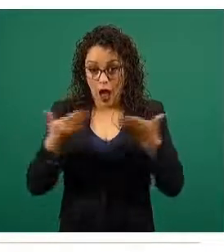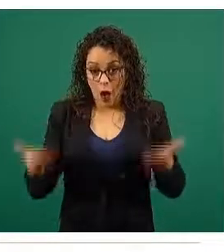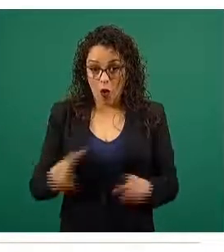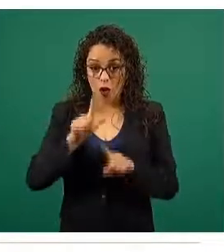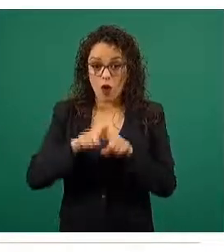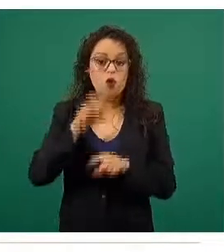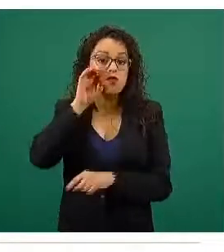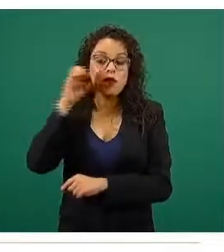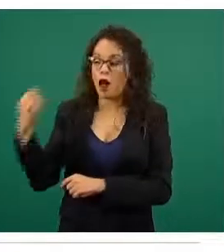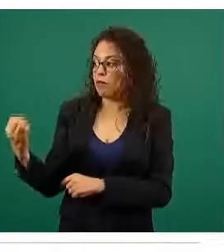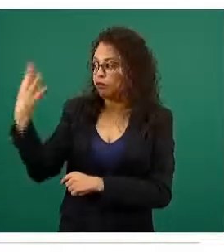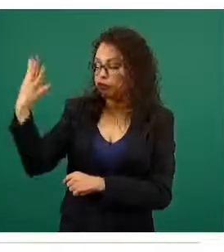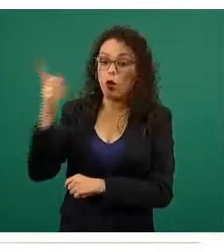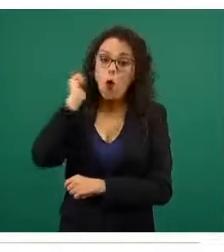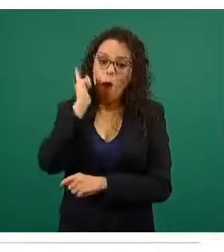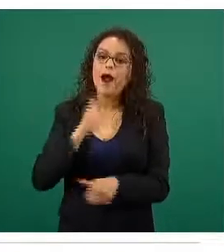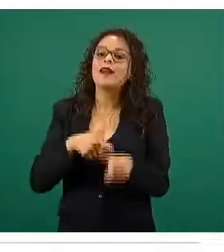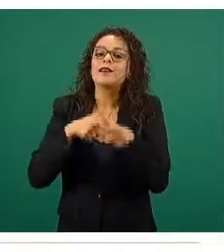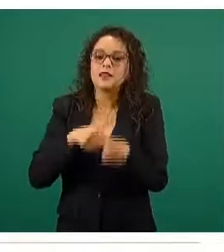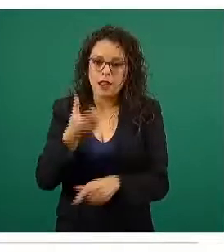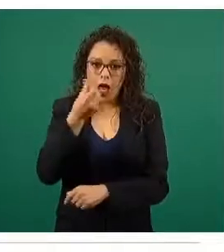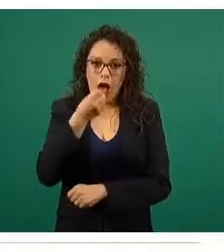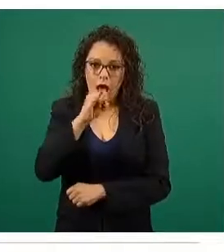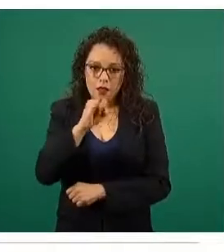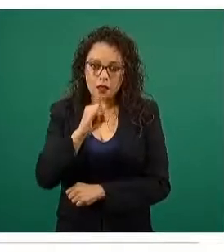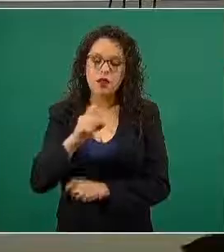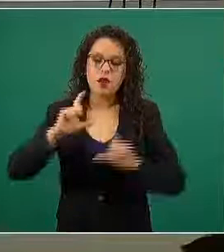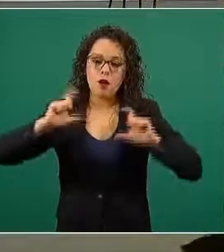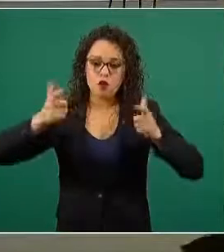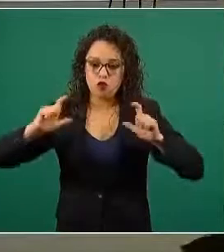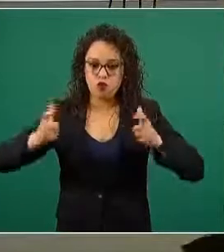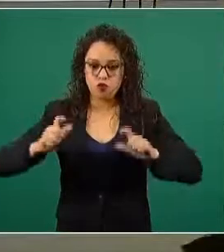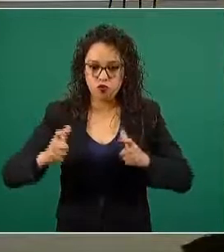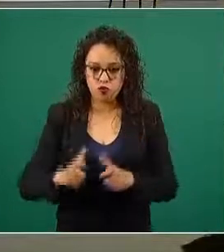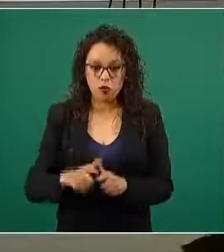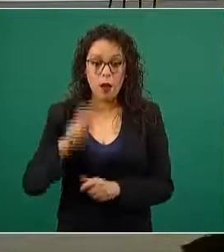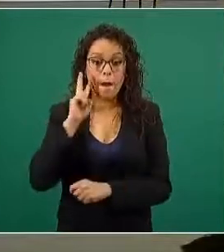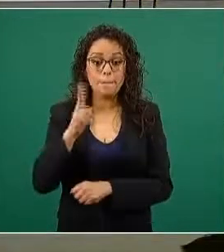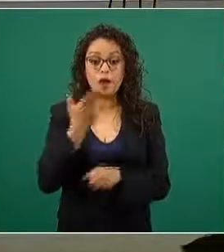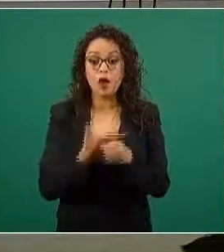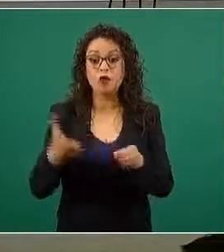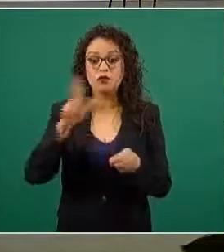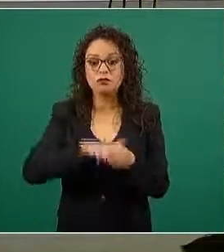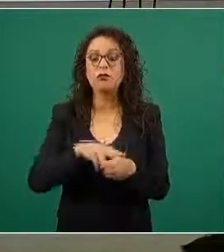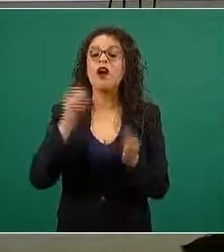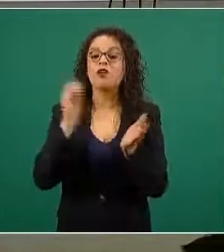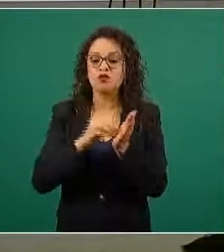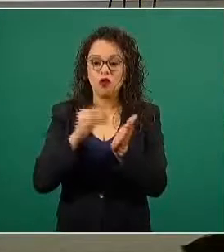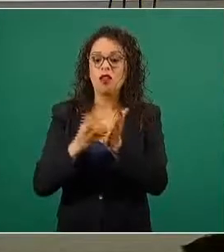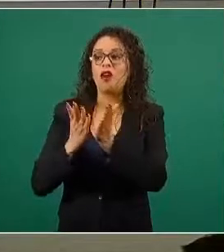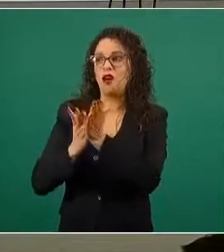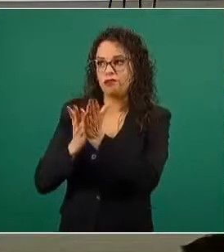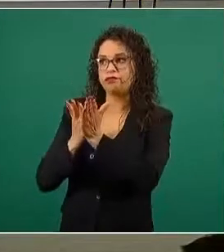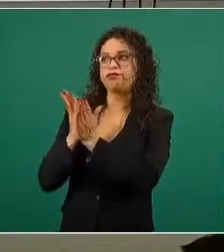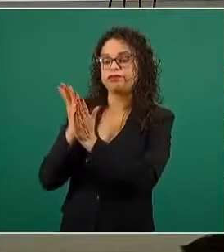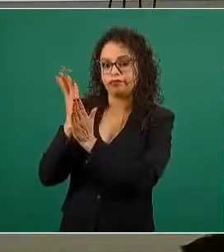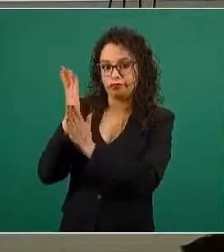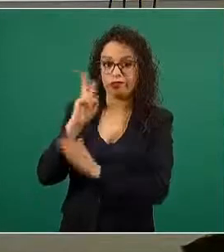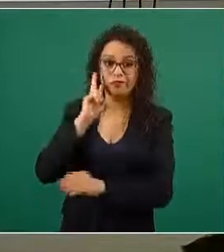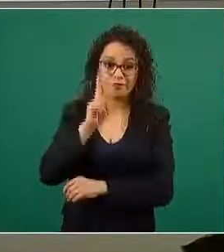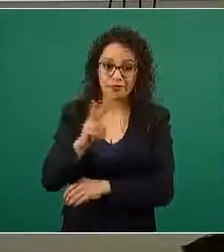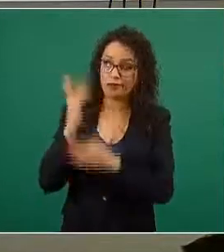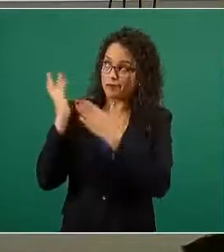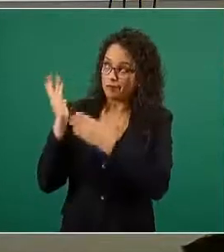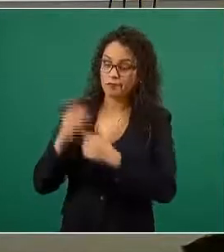Ojalá se mantenga esta tendencia a la reducción. La siguiente, vemos que la hospitalización todavía está en fase de ascenso.